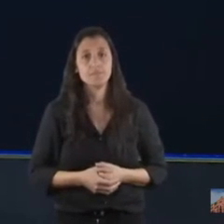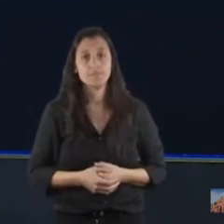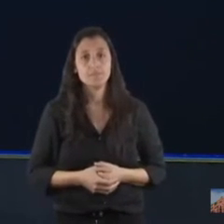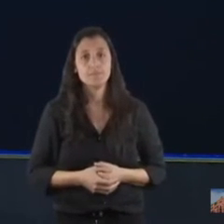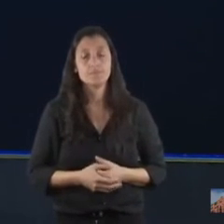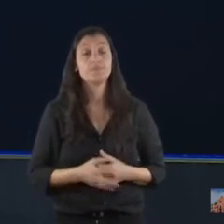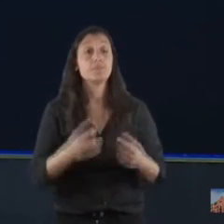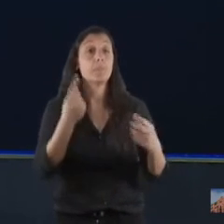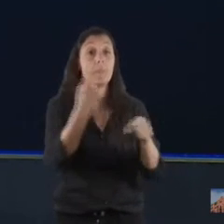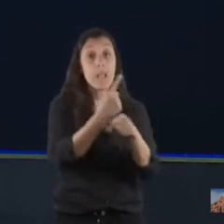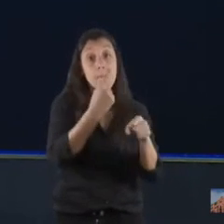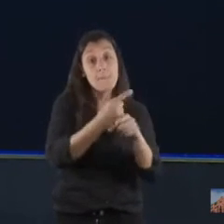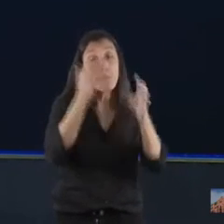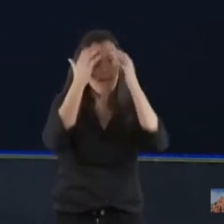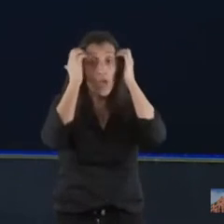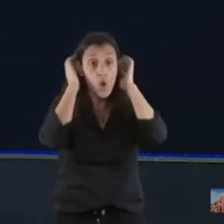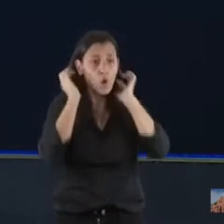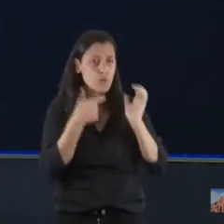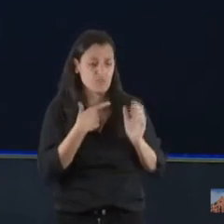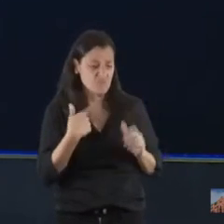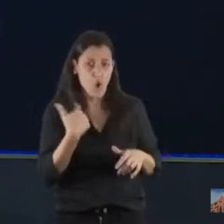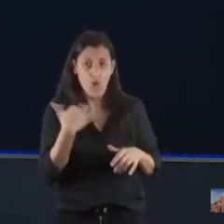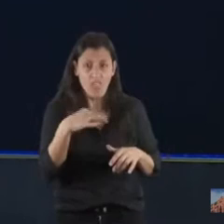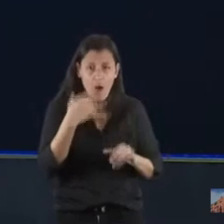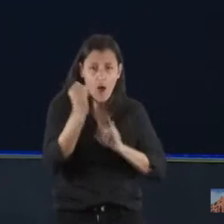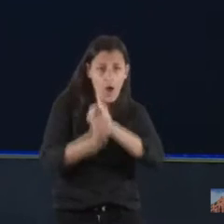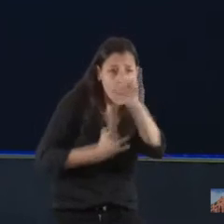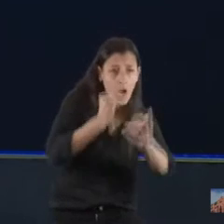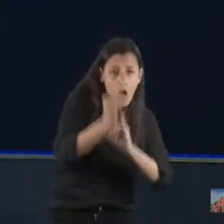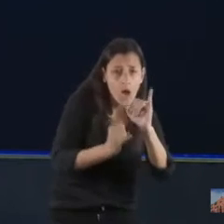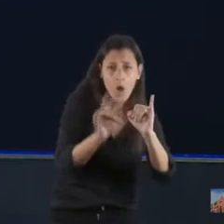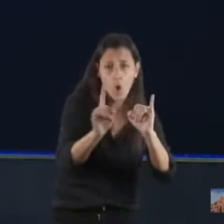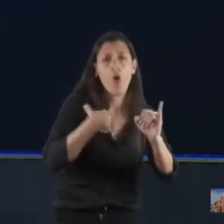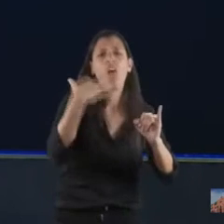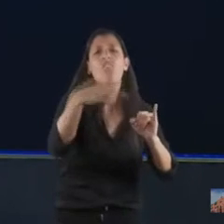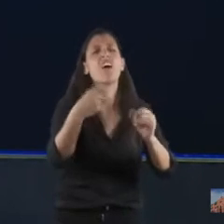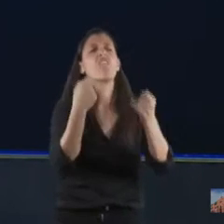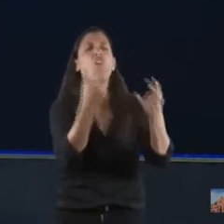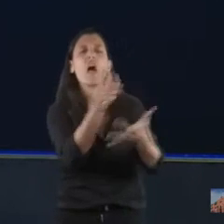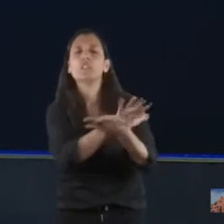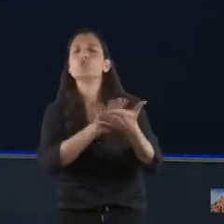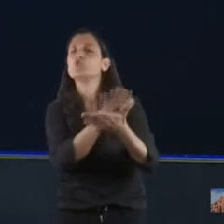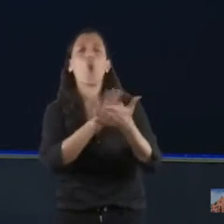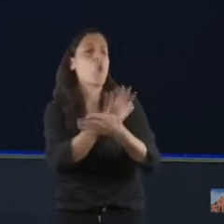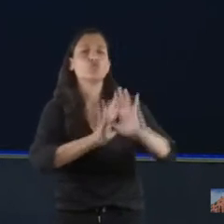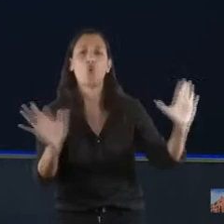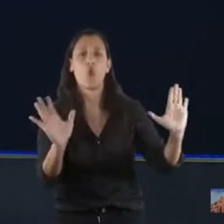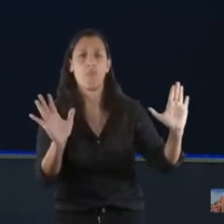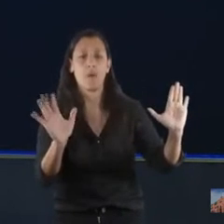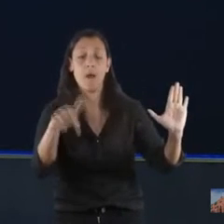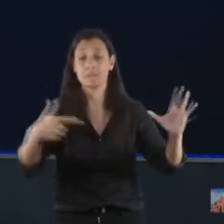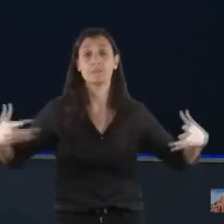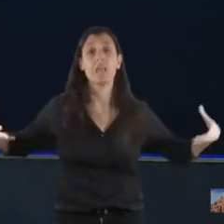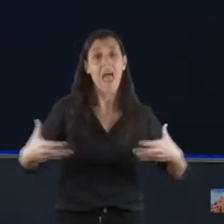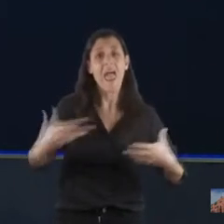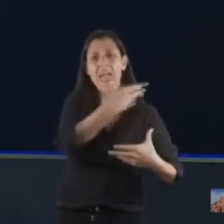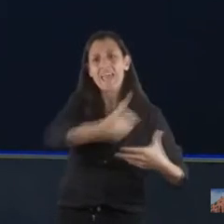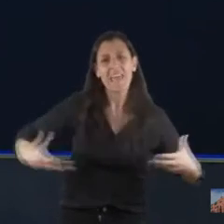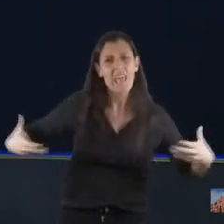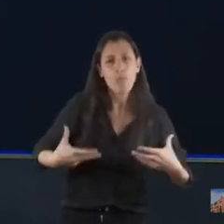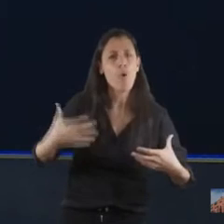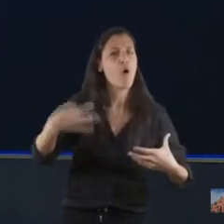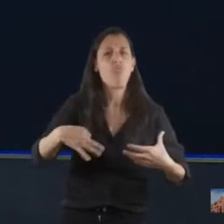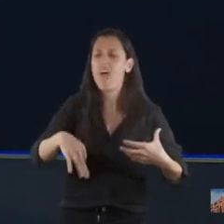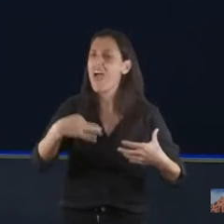en primer lugar no tengo que dar explicaciones y tengo que dar respuesta y este equipo tiene la obligación de dar